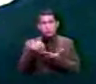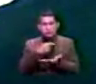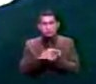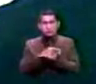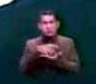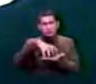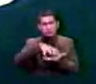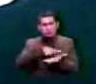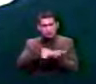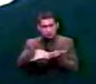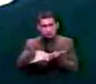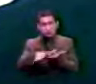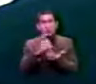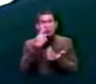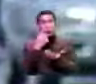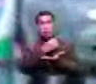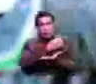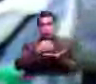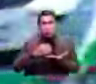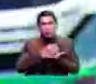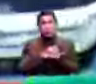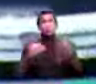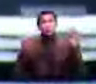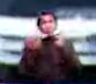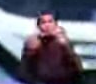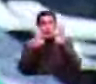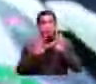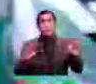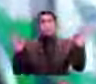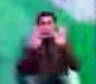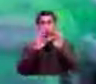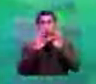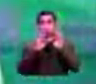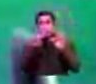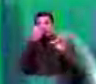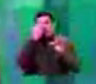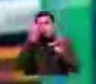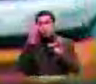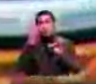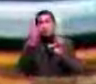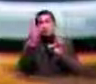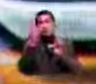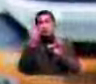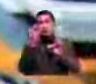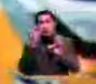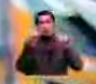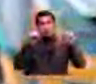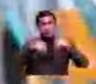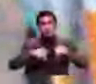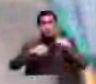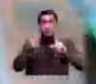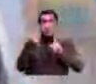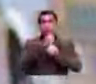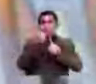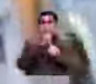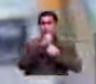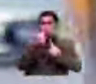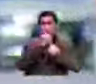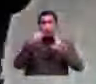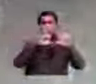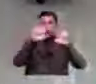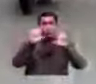Los Ríos y El Oro. Y algo importante es que se da en el marco de la persistencia del conflicto armado interno que